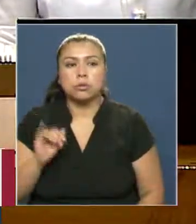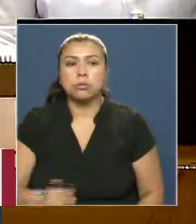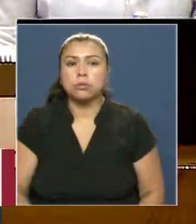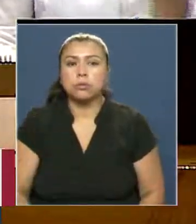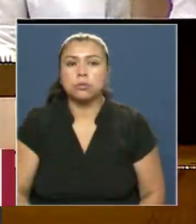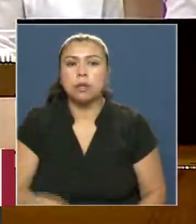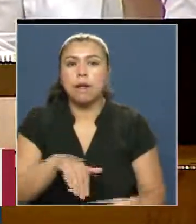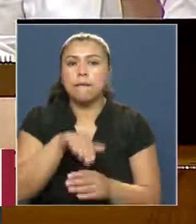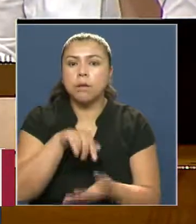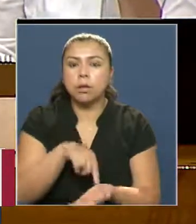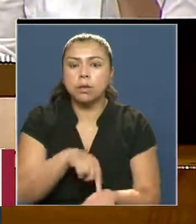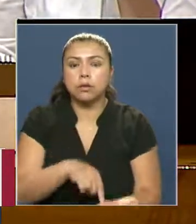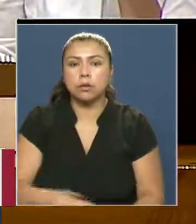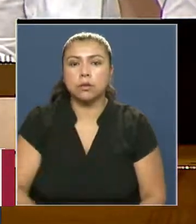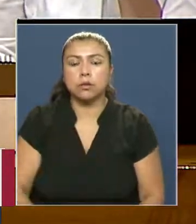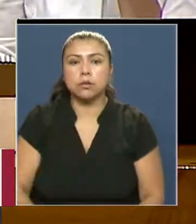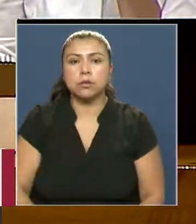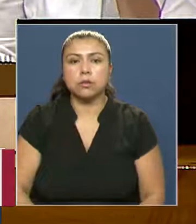En votación.